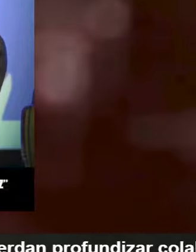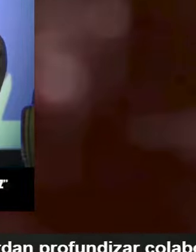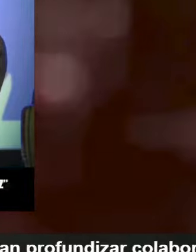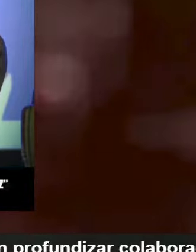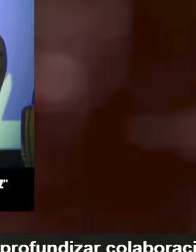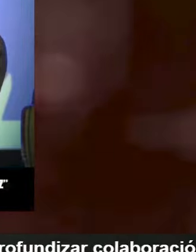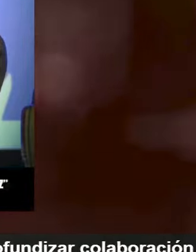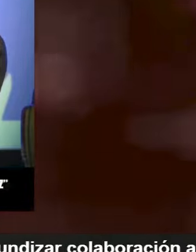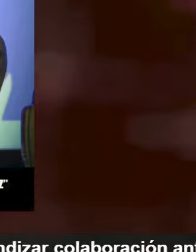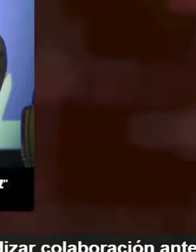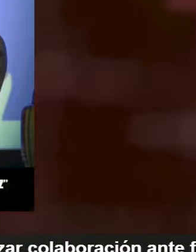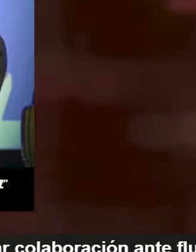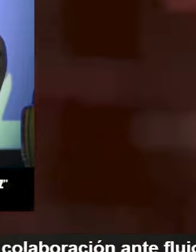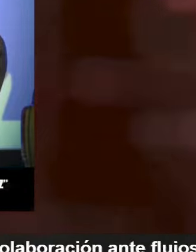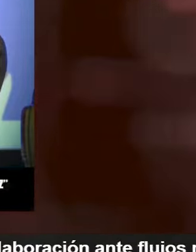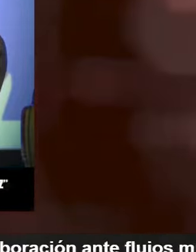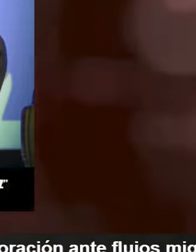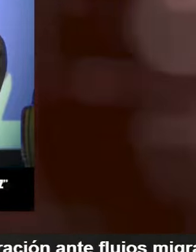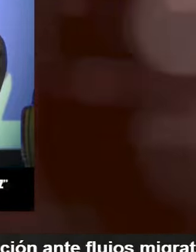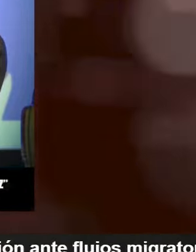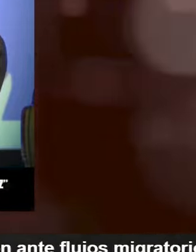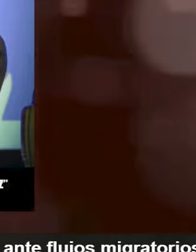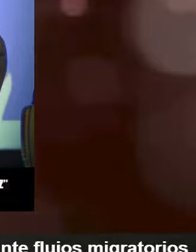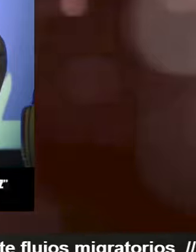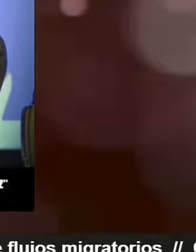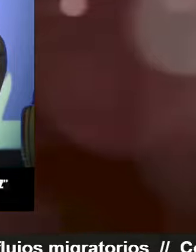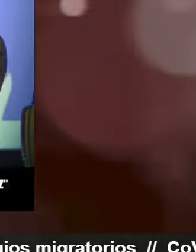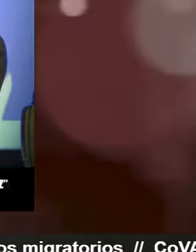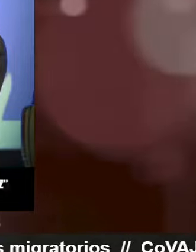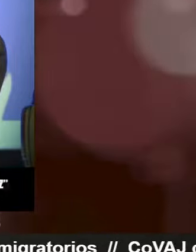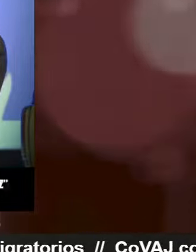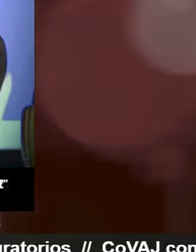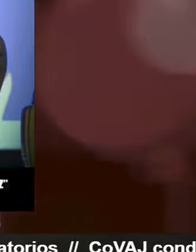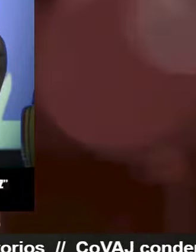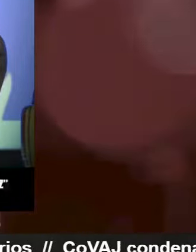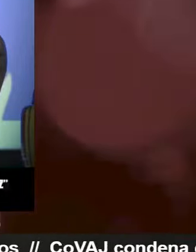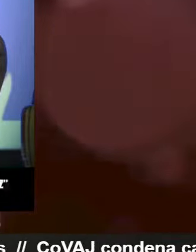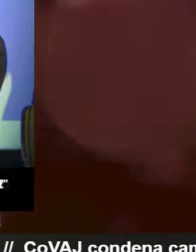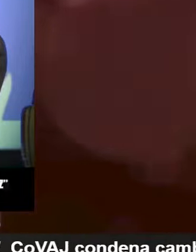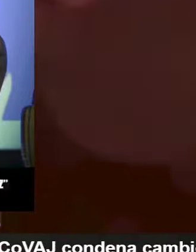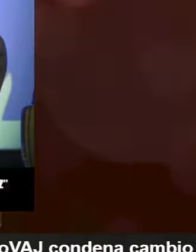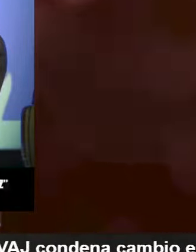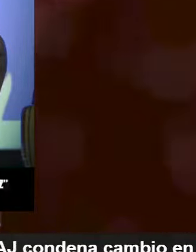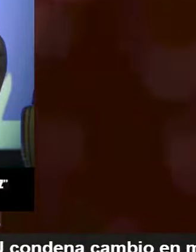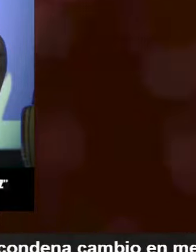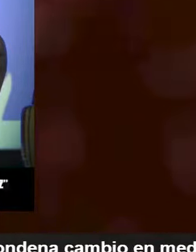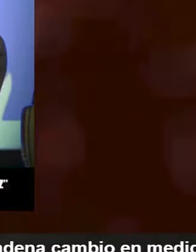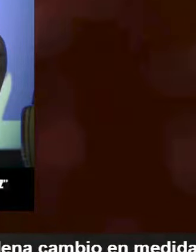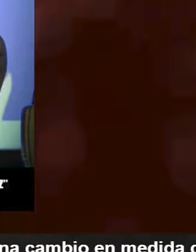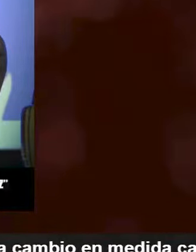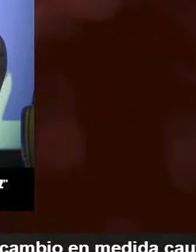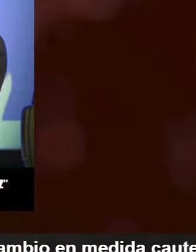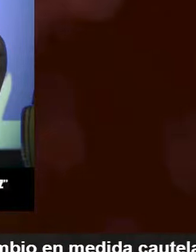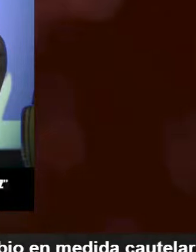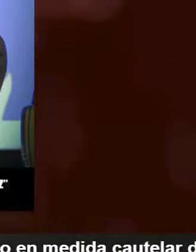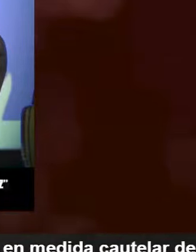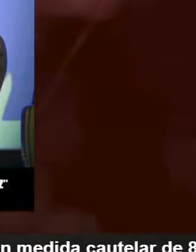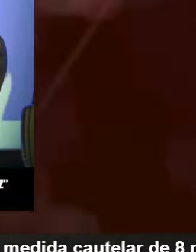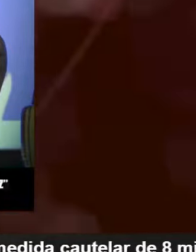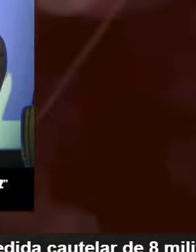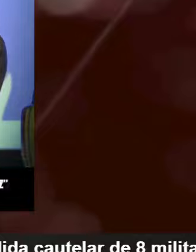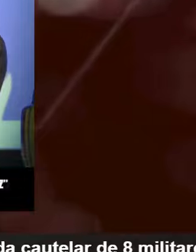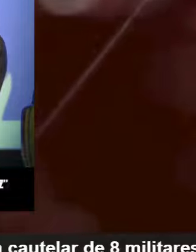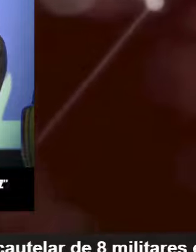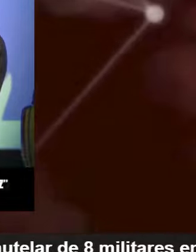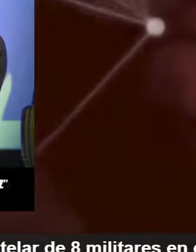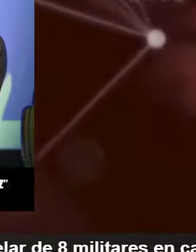camarilla donde exfuncionarios del INE no dicen el nombre Eh pero se entiende que ligados a la administración